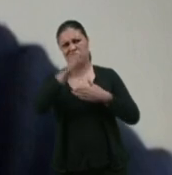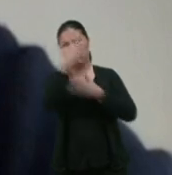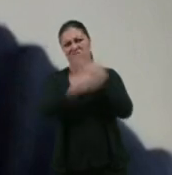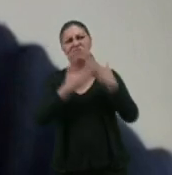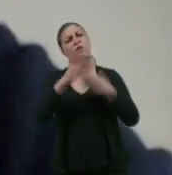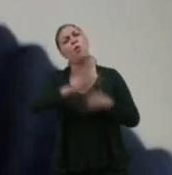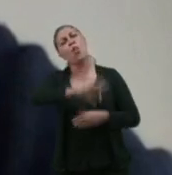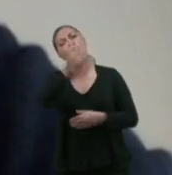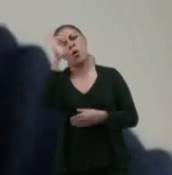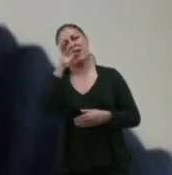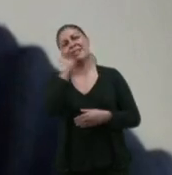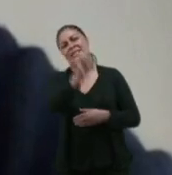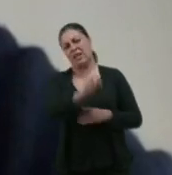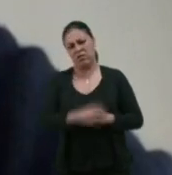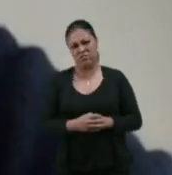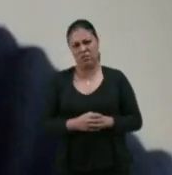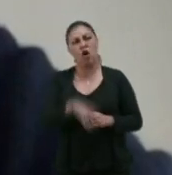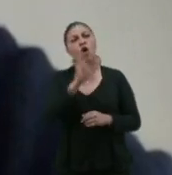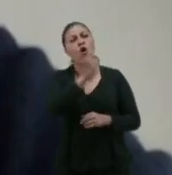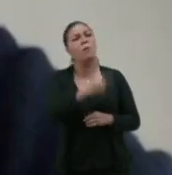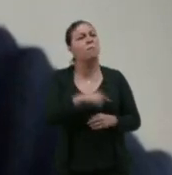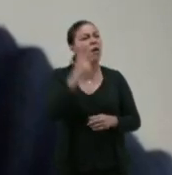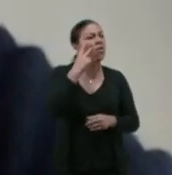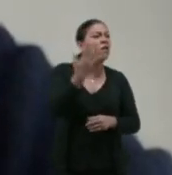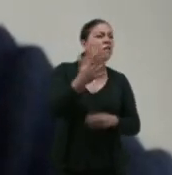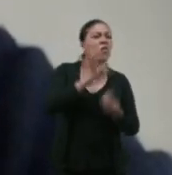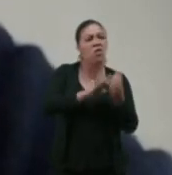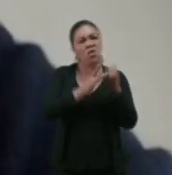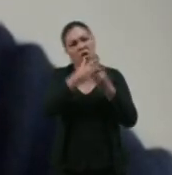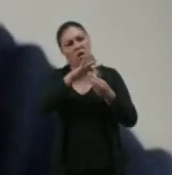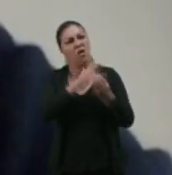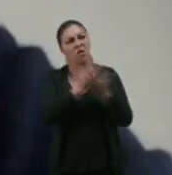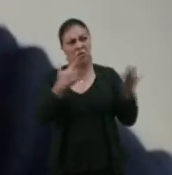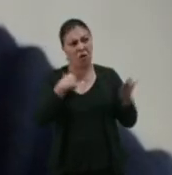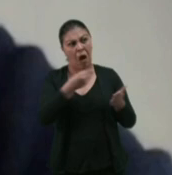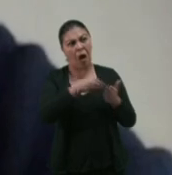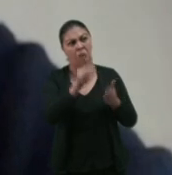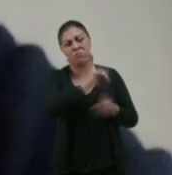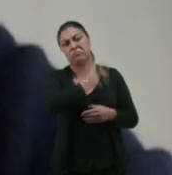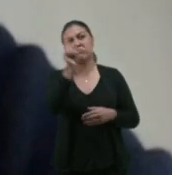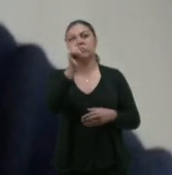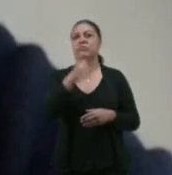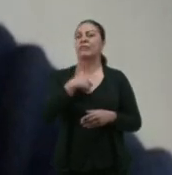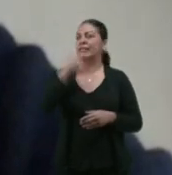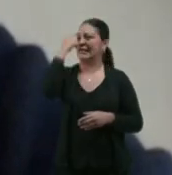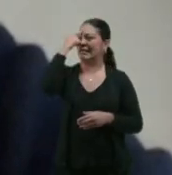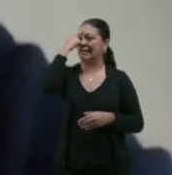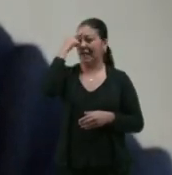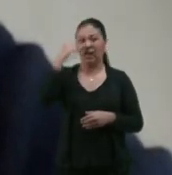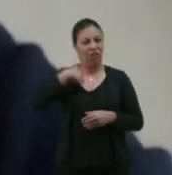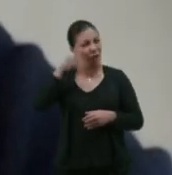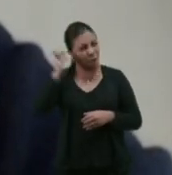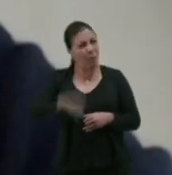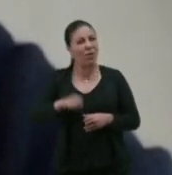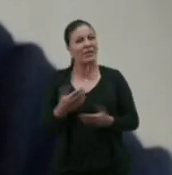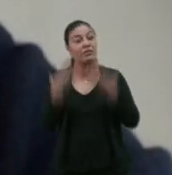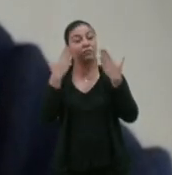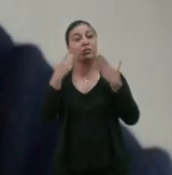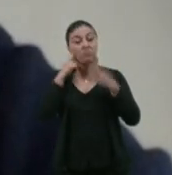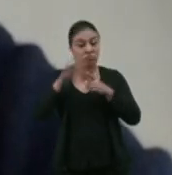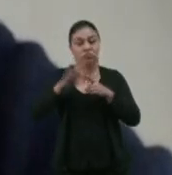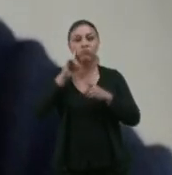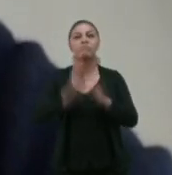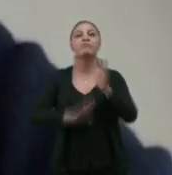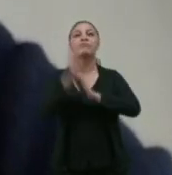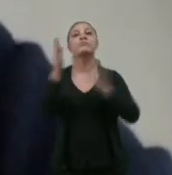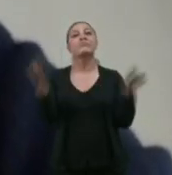comprar un producto que no vio y no tocó a una persona que no conocía. Yo estaba convencido que iba a funcionar y funcionó. Entonces hay que tener un poco